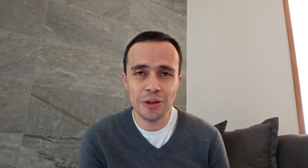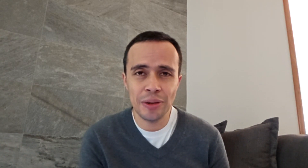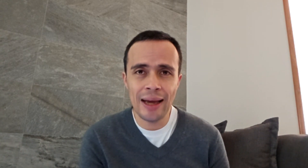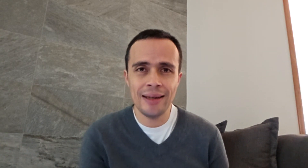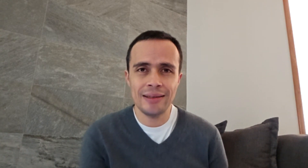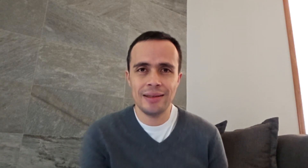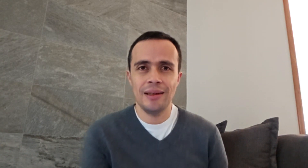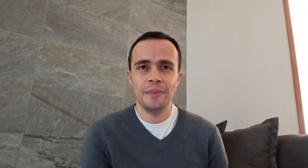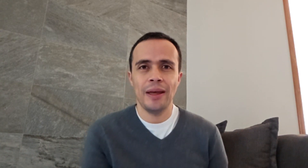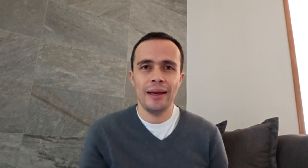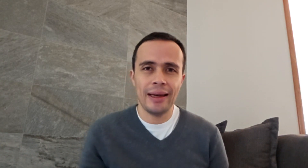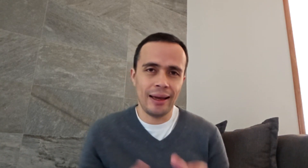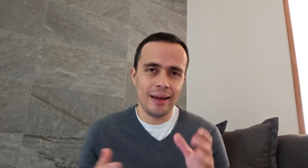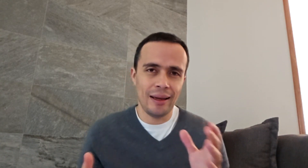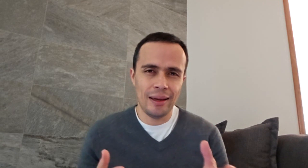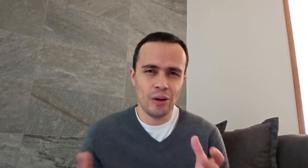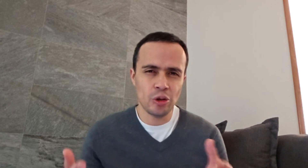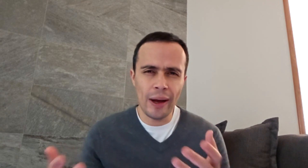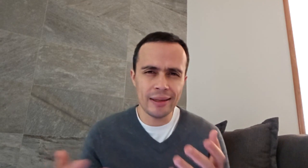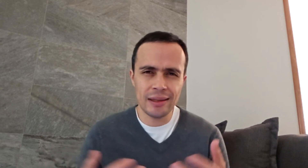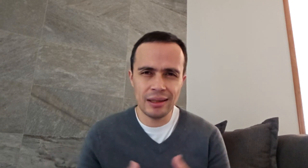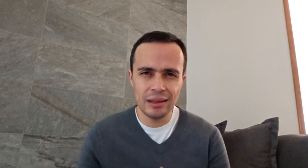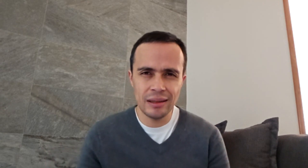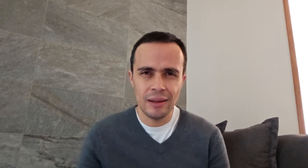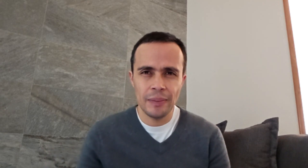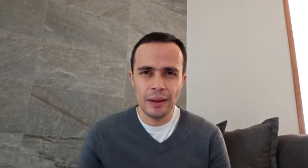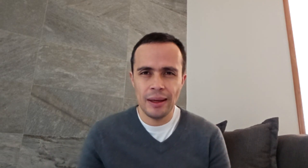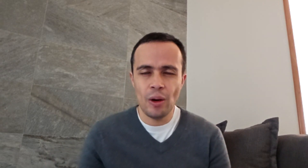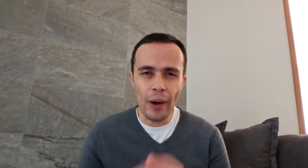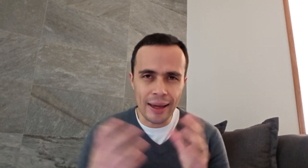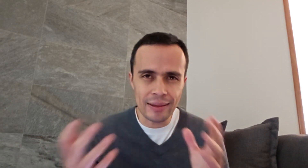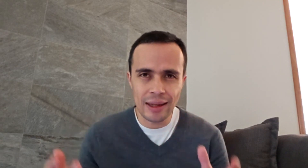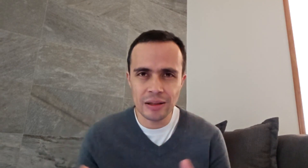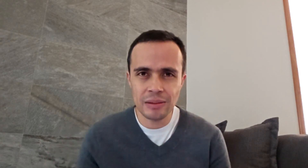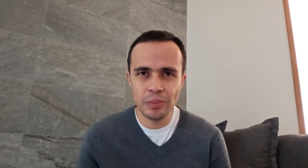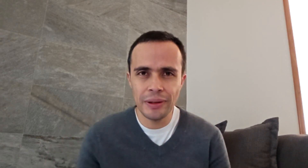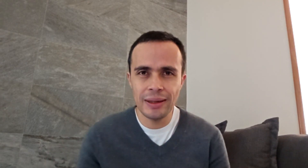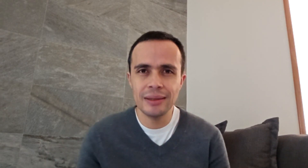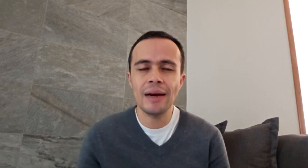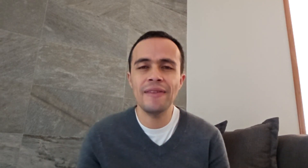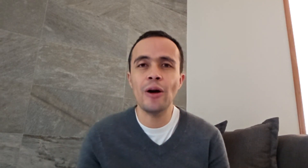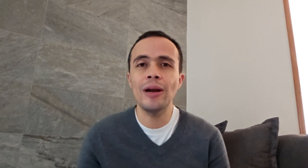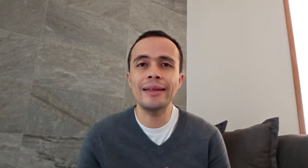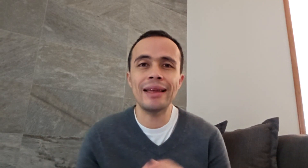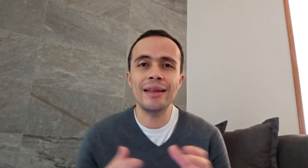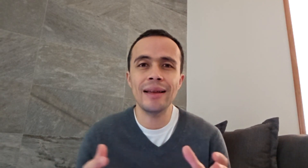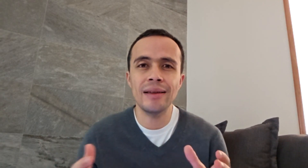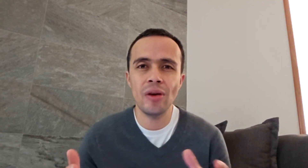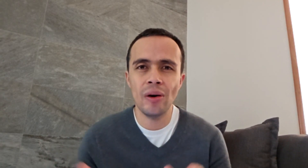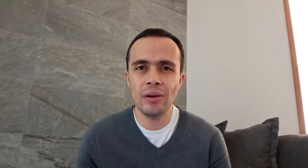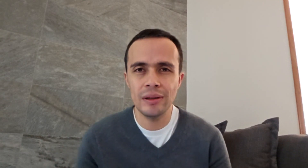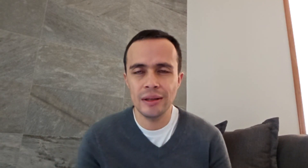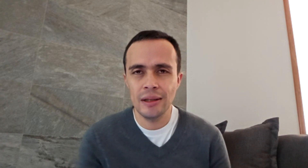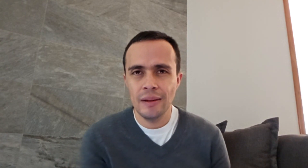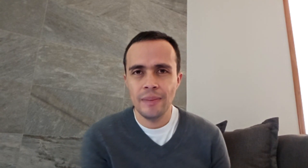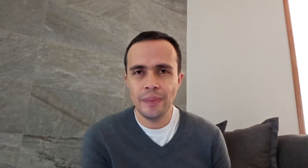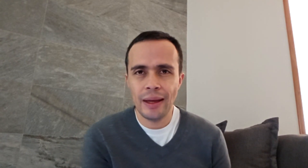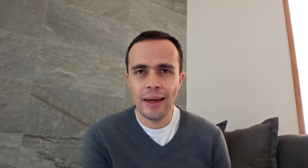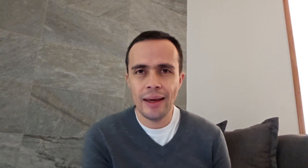extranjeras y nacionales, que los jueces y juezas pueden estar bajo la